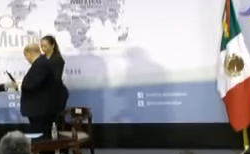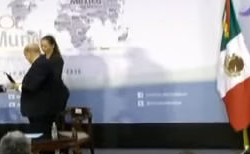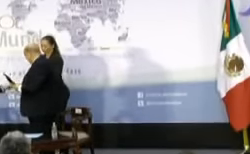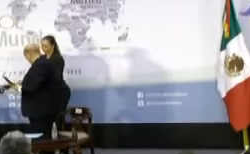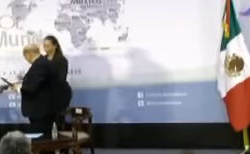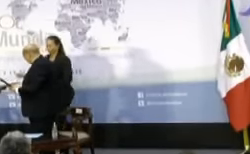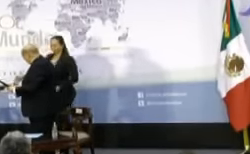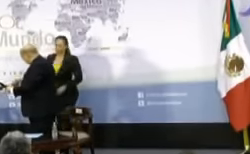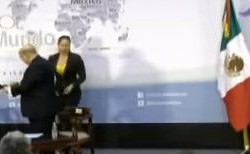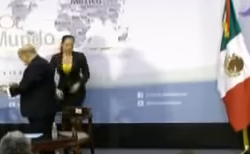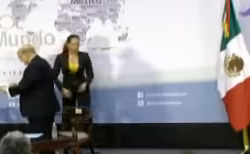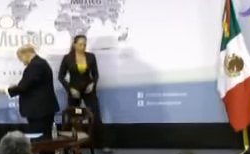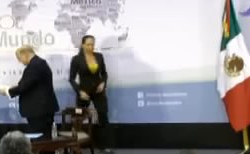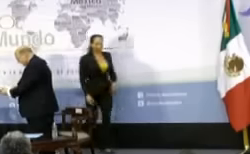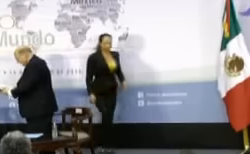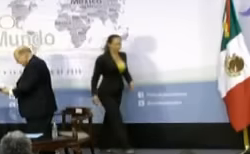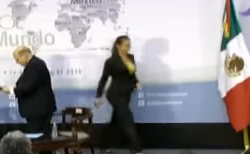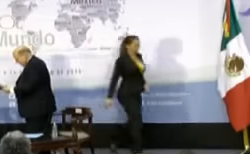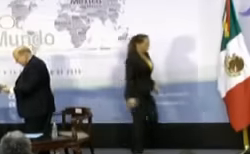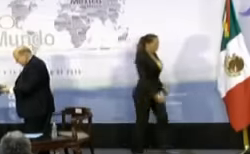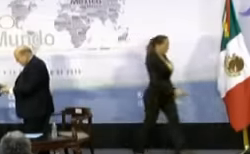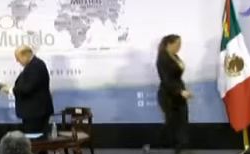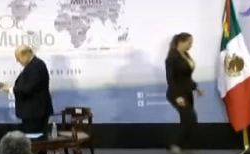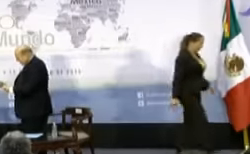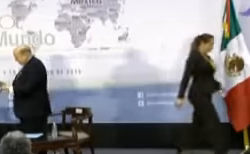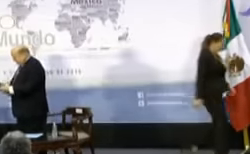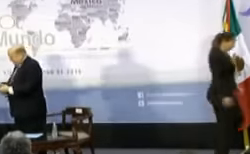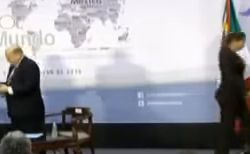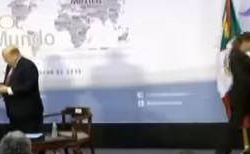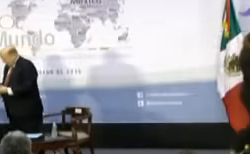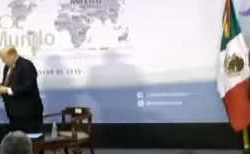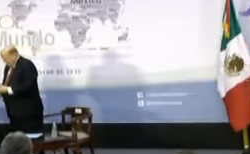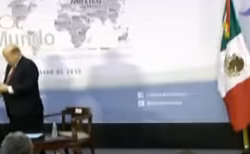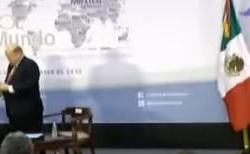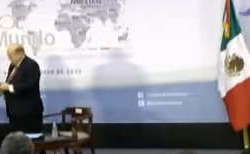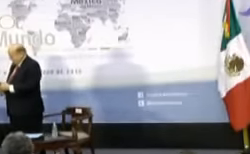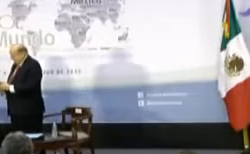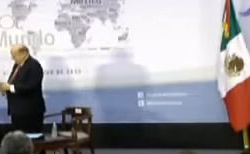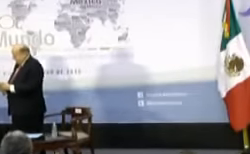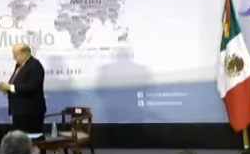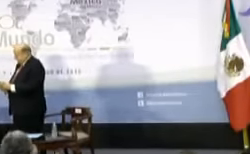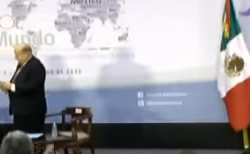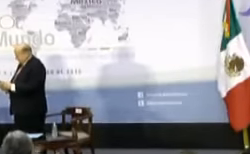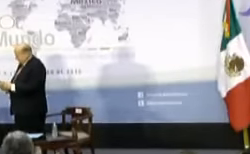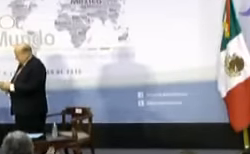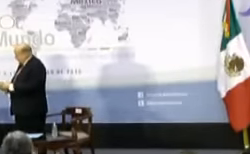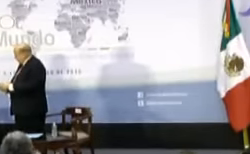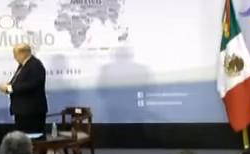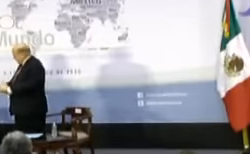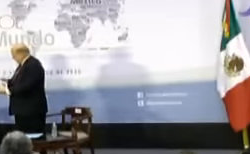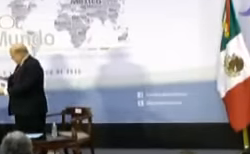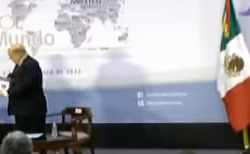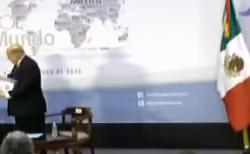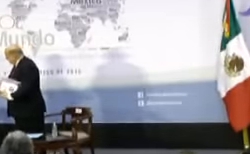una corbata, un pequeño presente y nuestro agradecimiento, doctor Insulza.